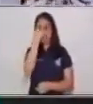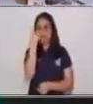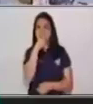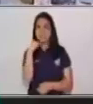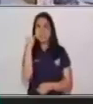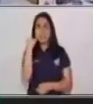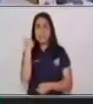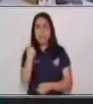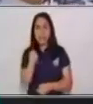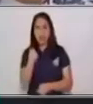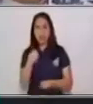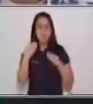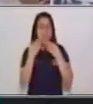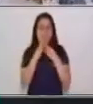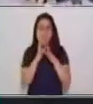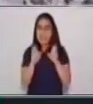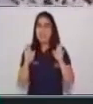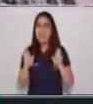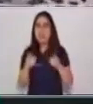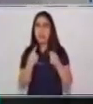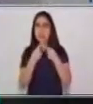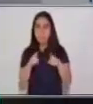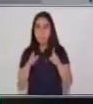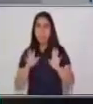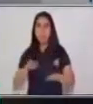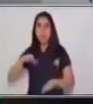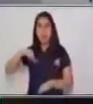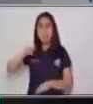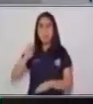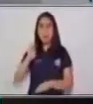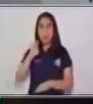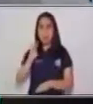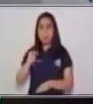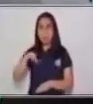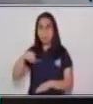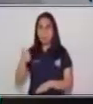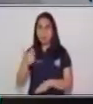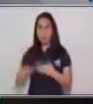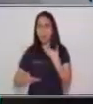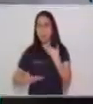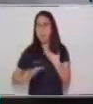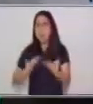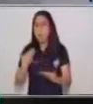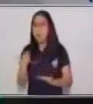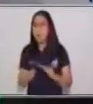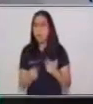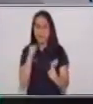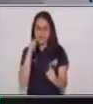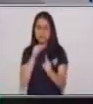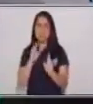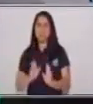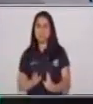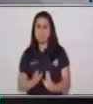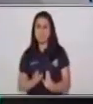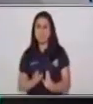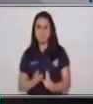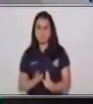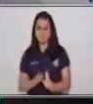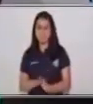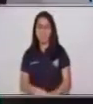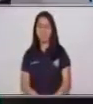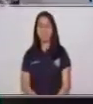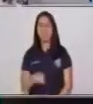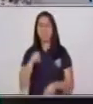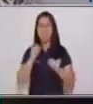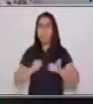en particular. Espero que haya claro este concepto. Puedes copiarlo en tu cuaderno o seguir la